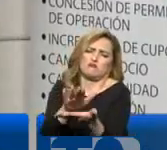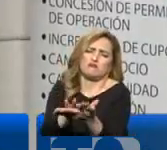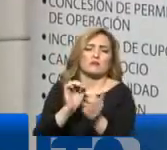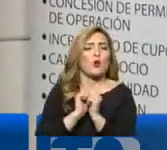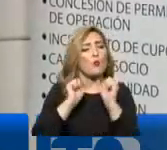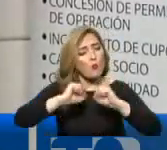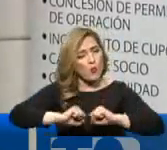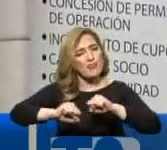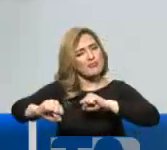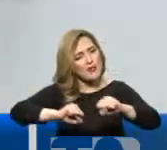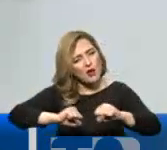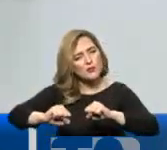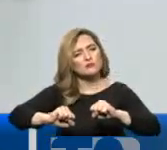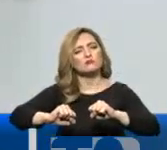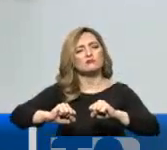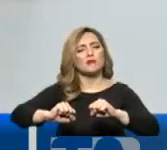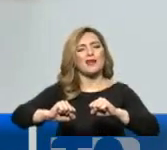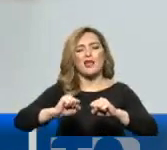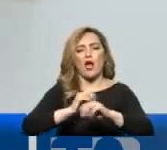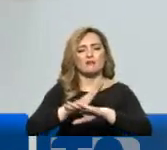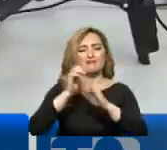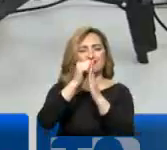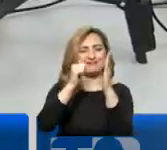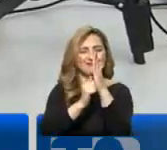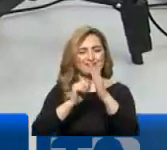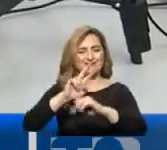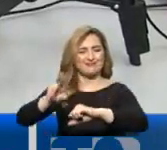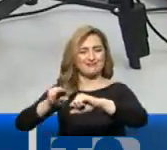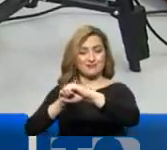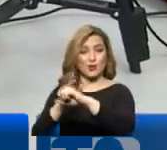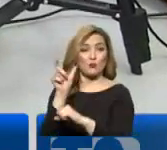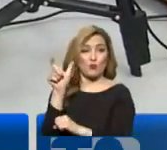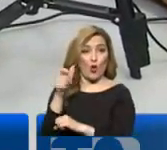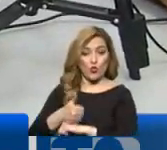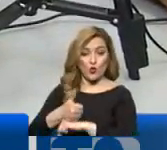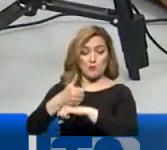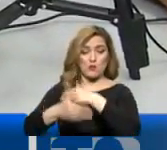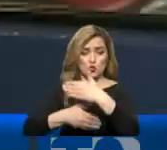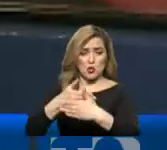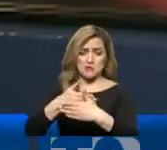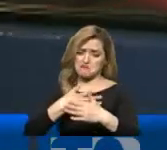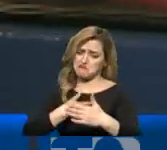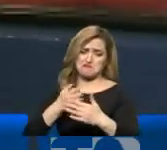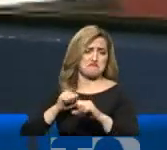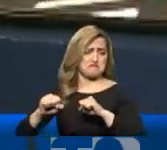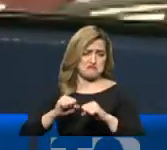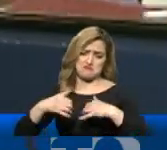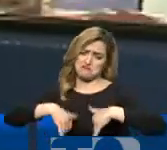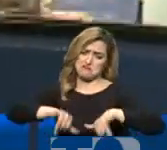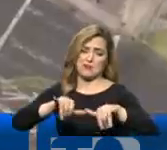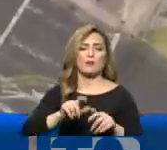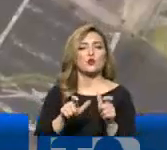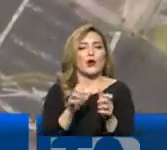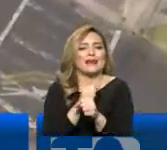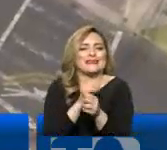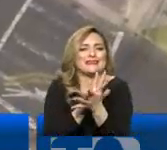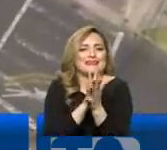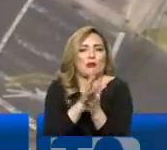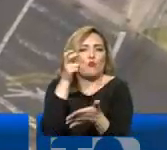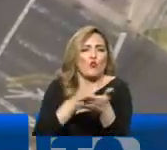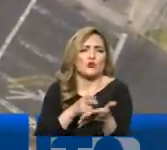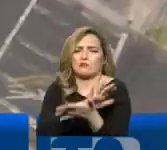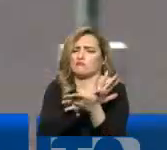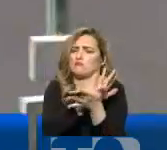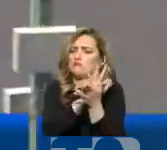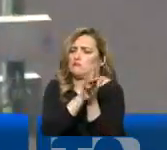pues podrán realizar sus trámites una vez que la ANT autorice reactivar estos procesos. Y para quienes no lo hicieron, tampoco habrá